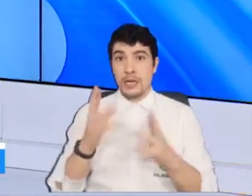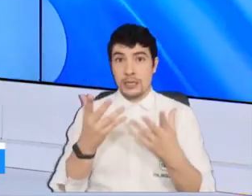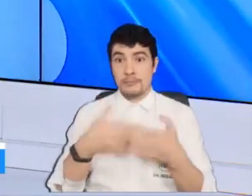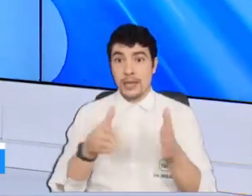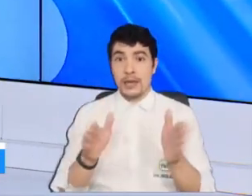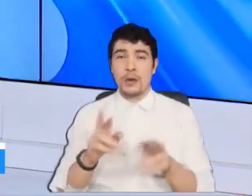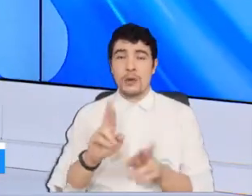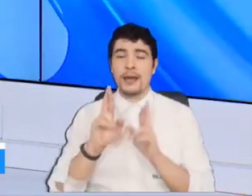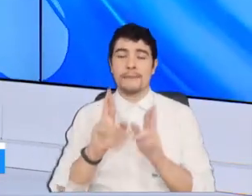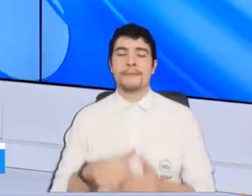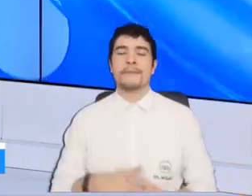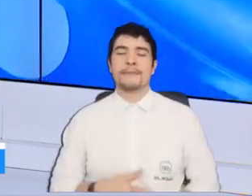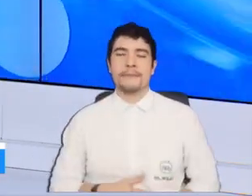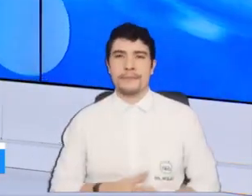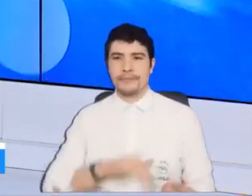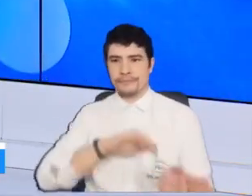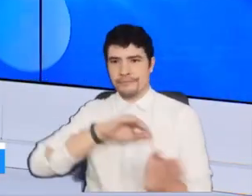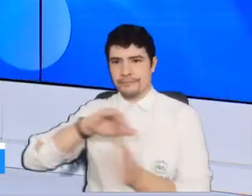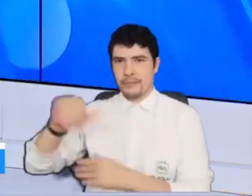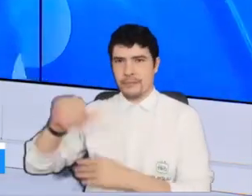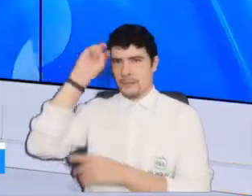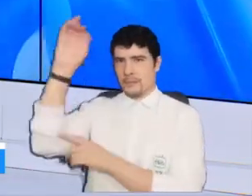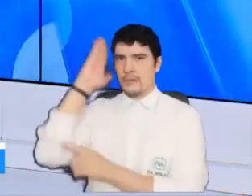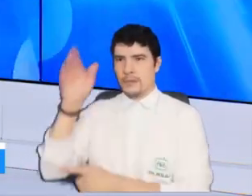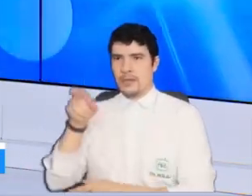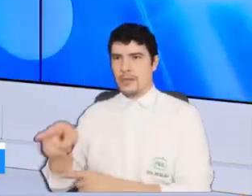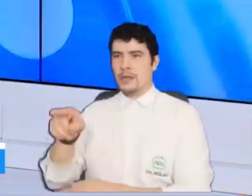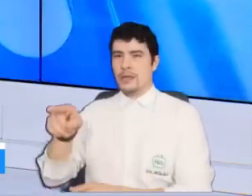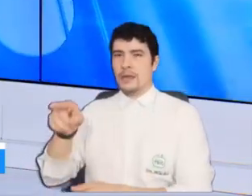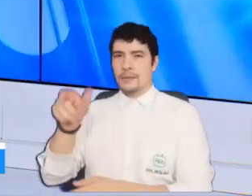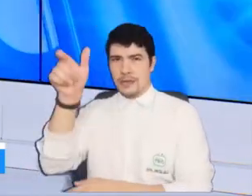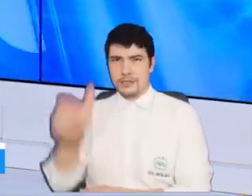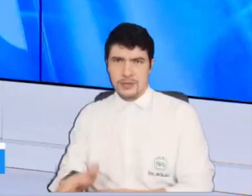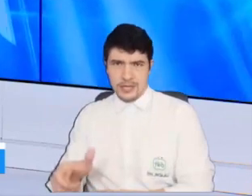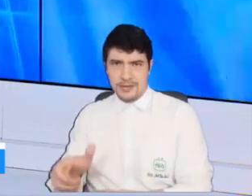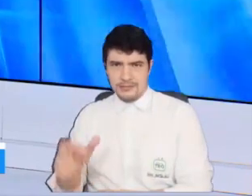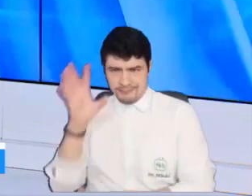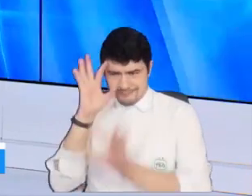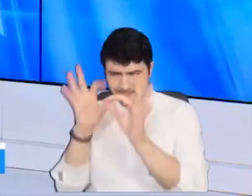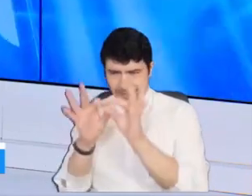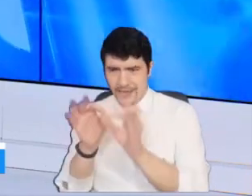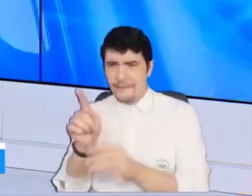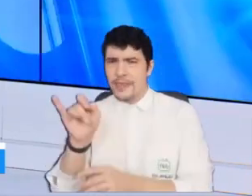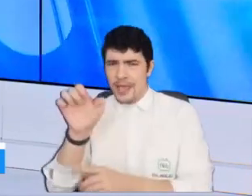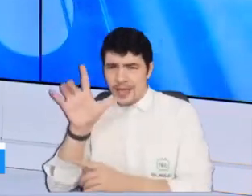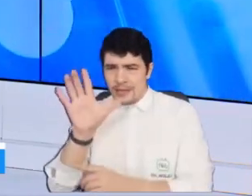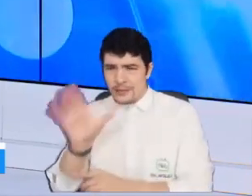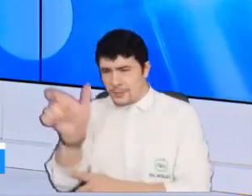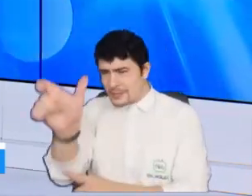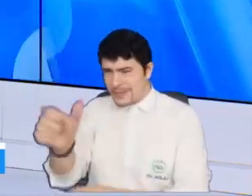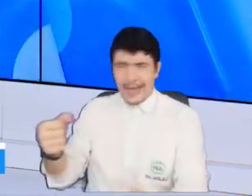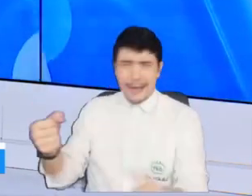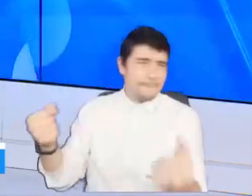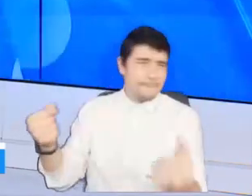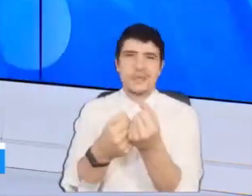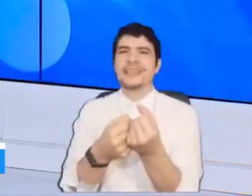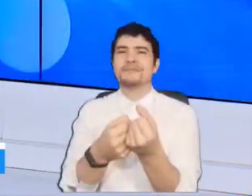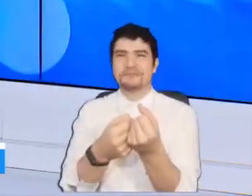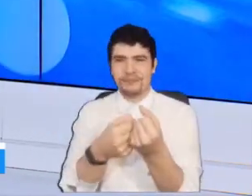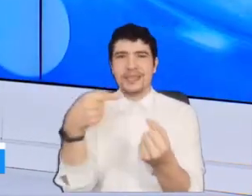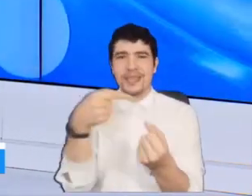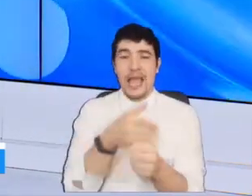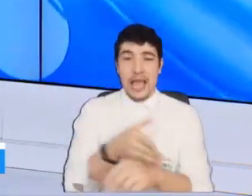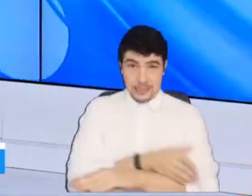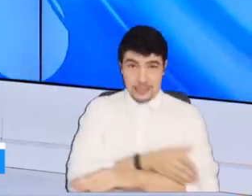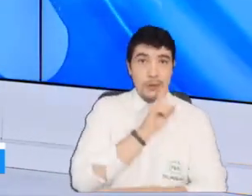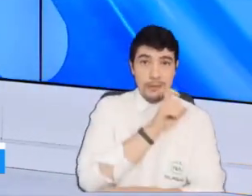Y nos vamos para Norte de Santander. Allí el hincha fiel, como es conocido Pedro Montes, acompaña al Cúcuta Deportivo en los juegos de local. Desde